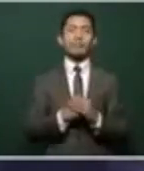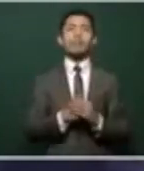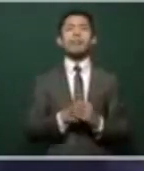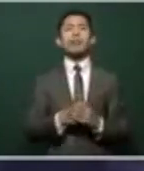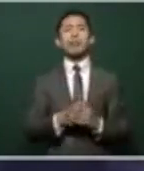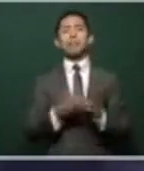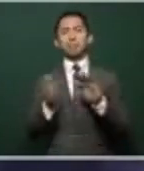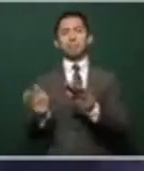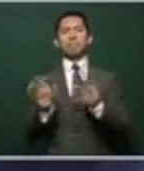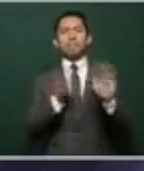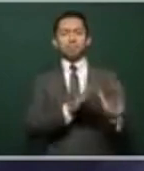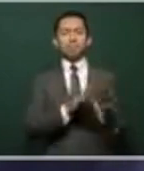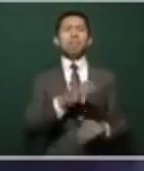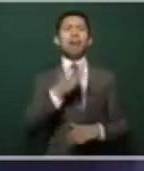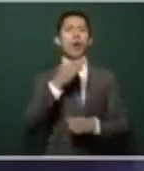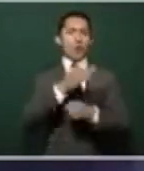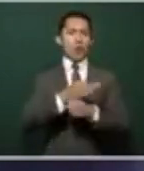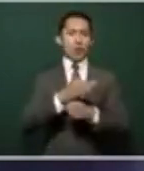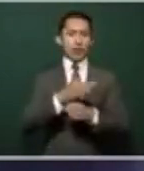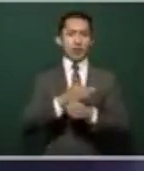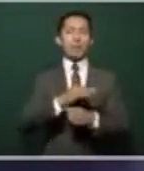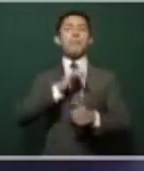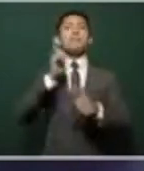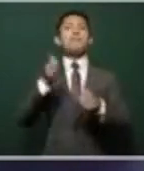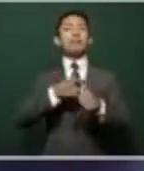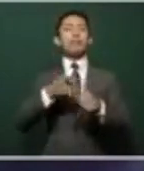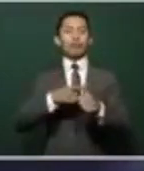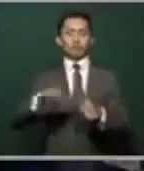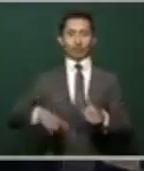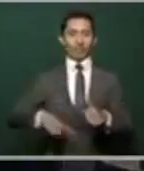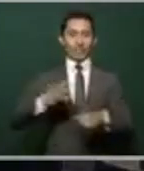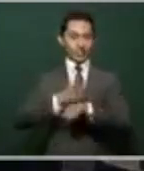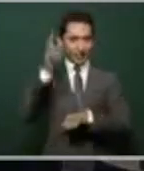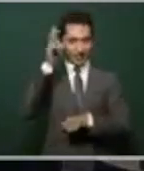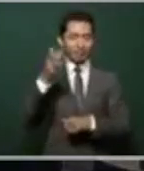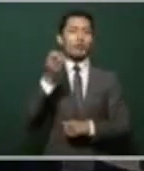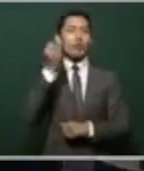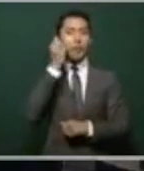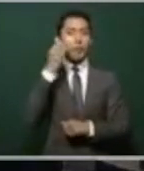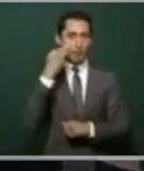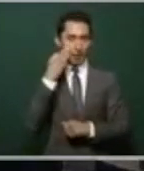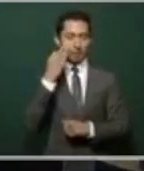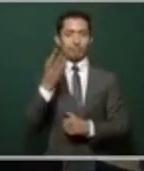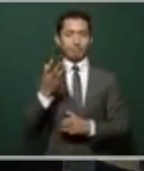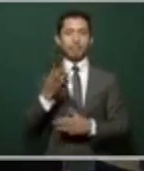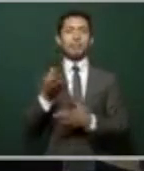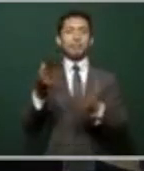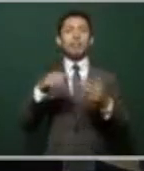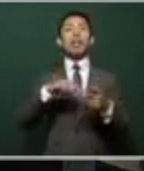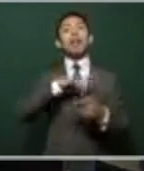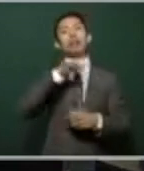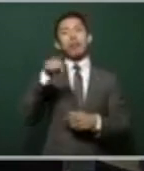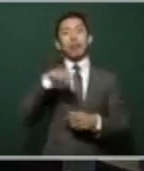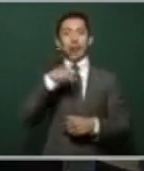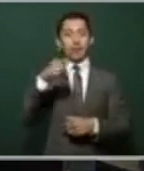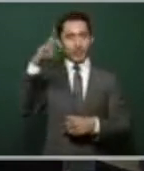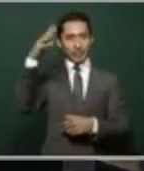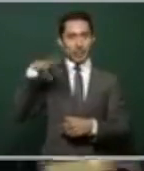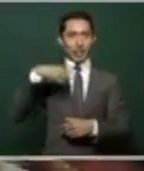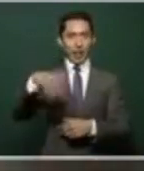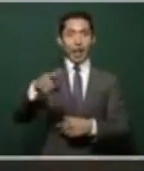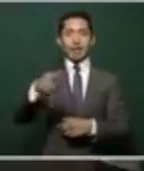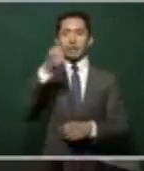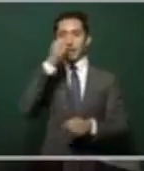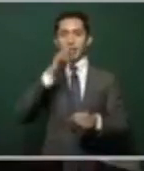escuchar al gobernador Omar Fayad y luego al general Luis Crescencio Sandoval, secretario de